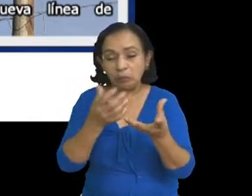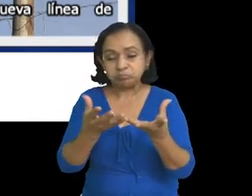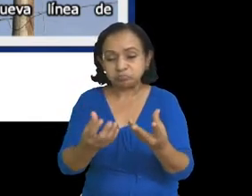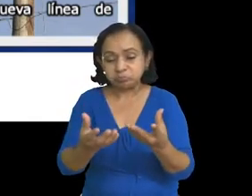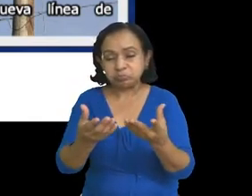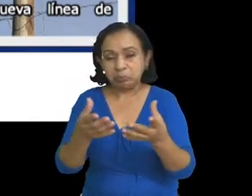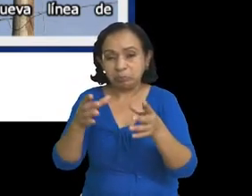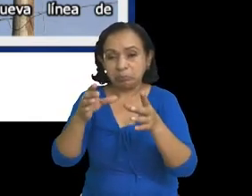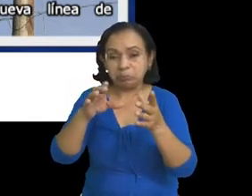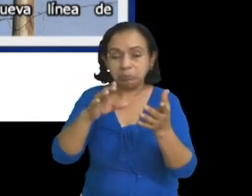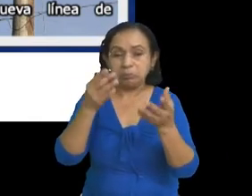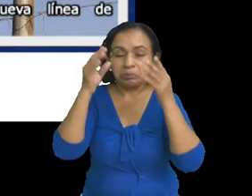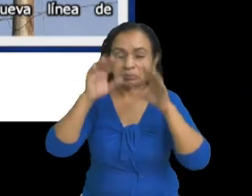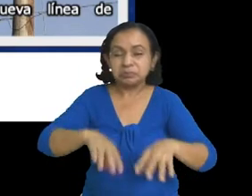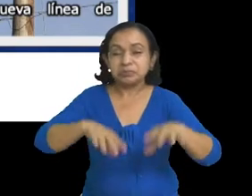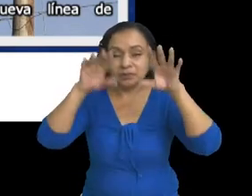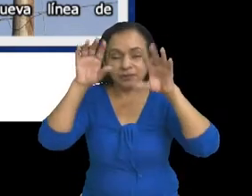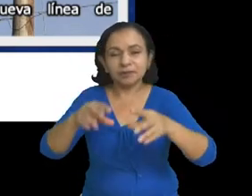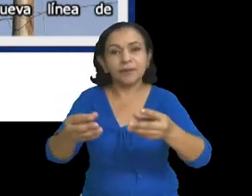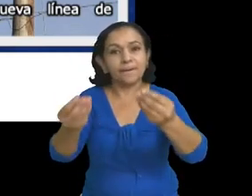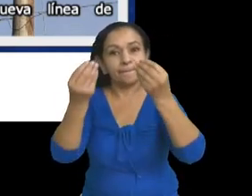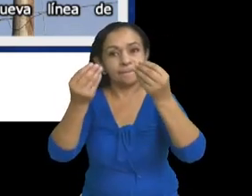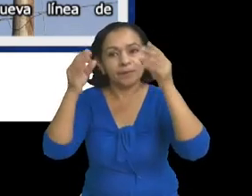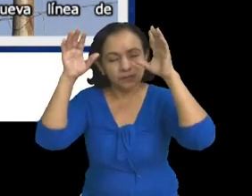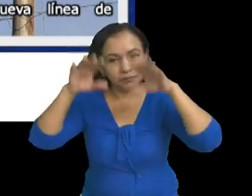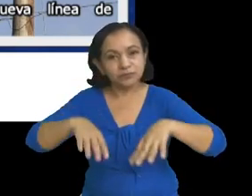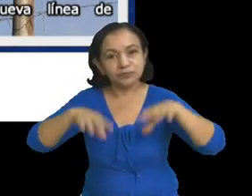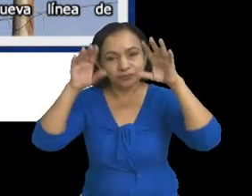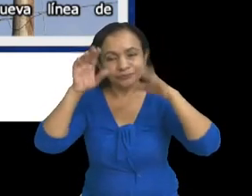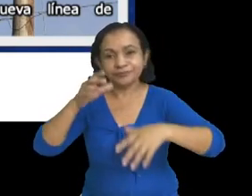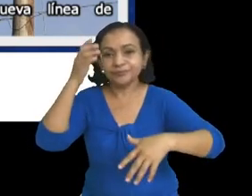claro. Y llueve mucho y eso